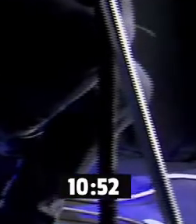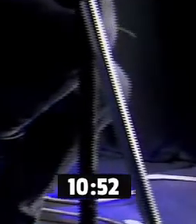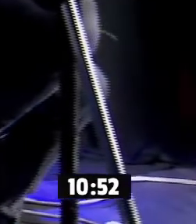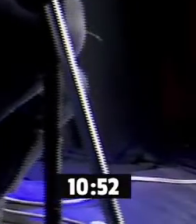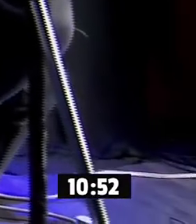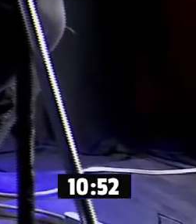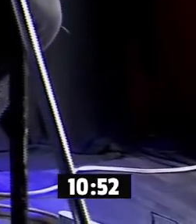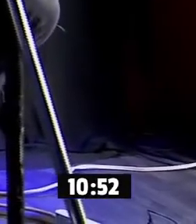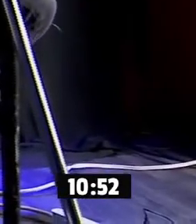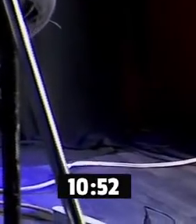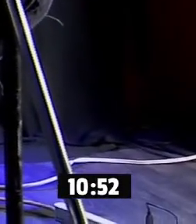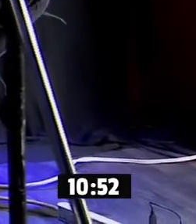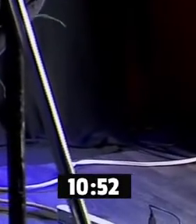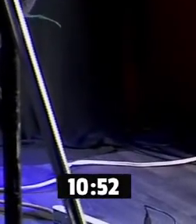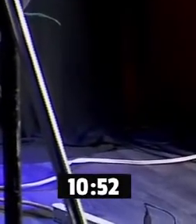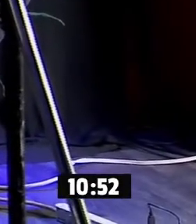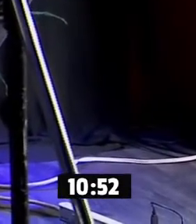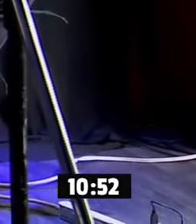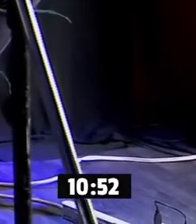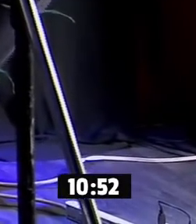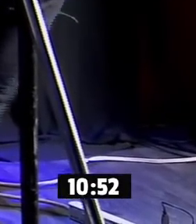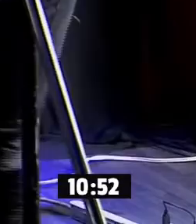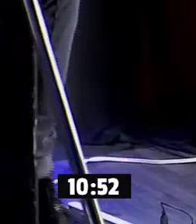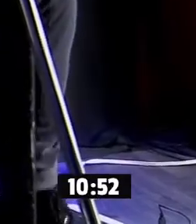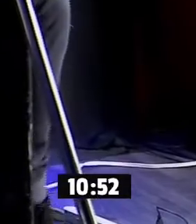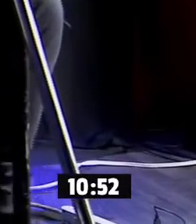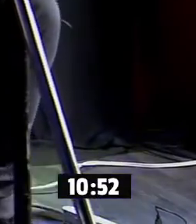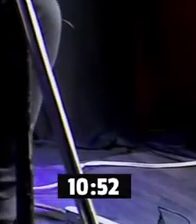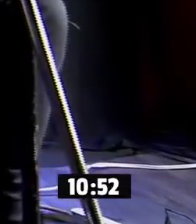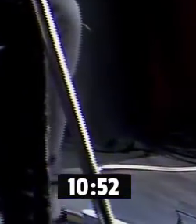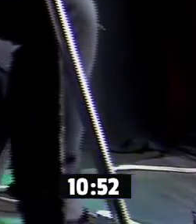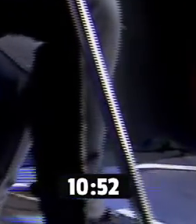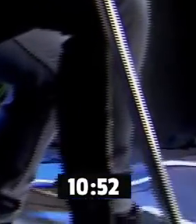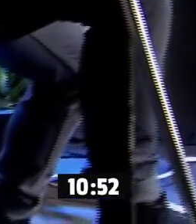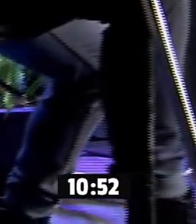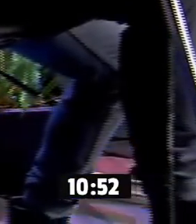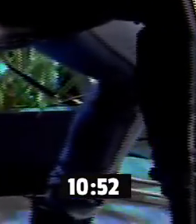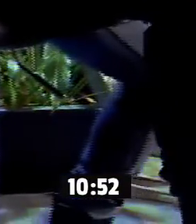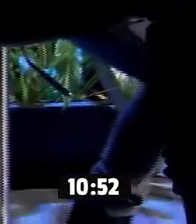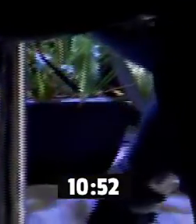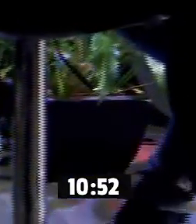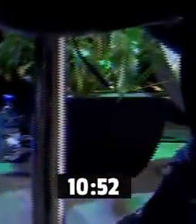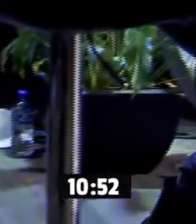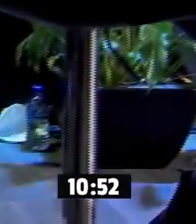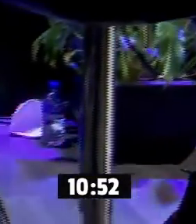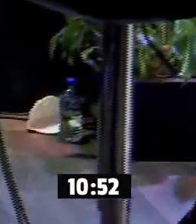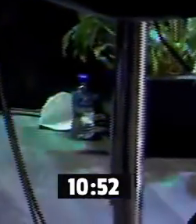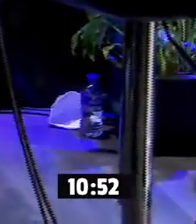Desenamórate.